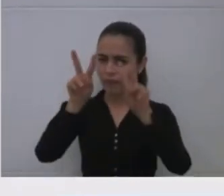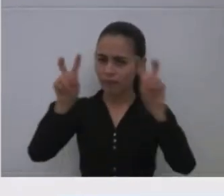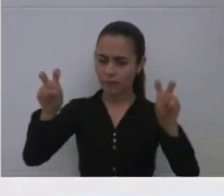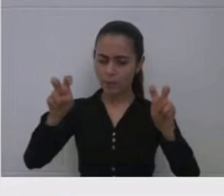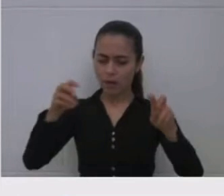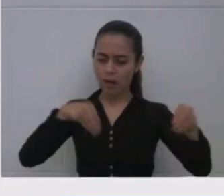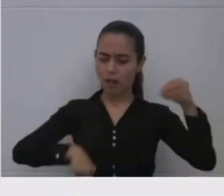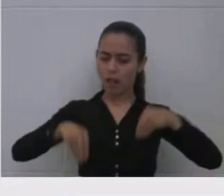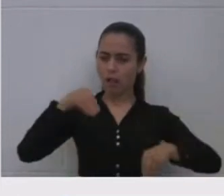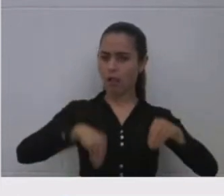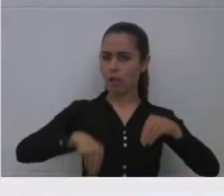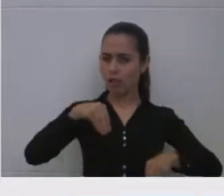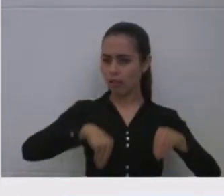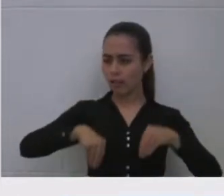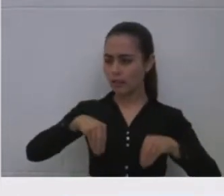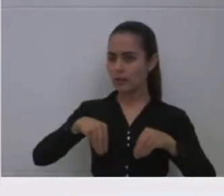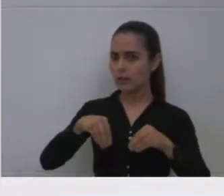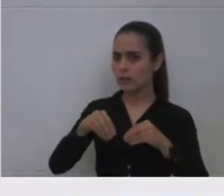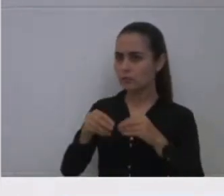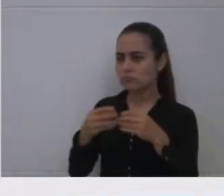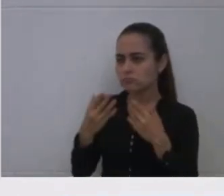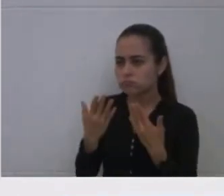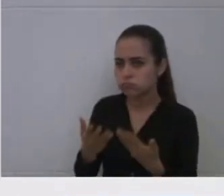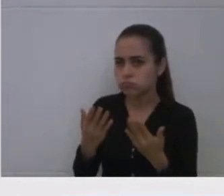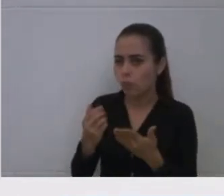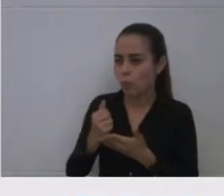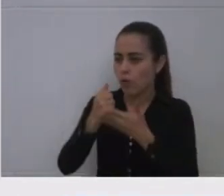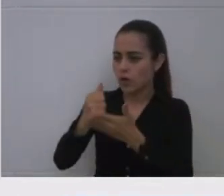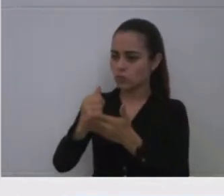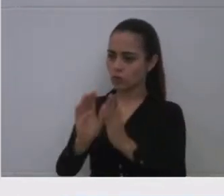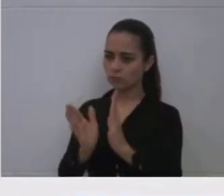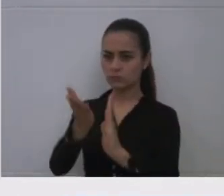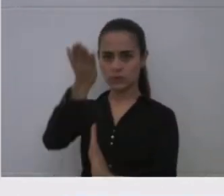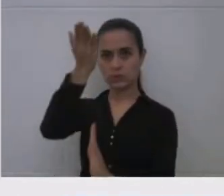eso. Tenemos que estar muy orgullosas de eso.